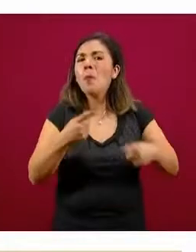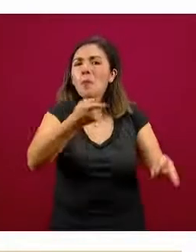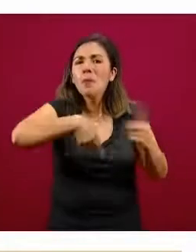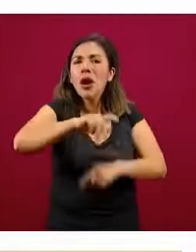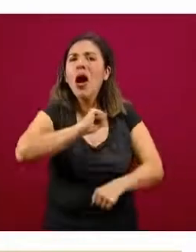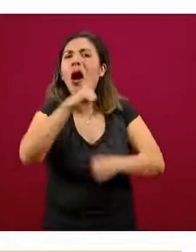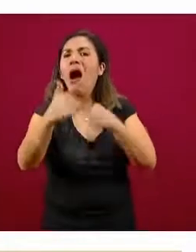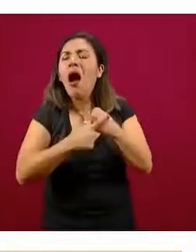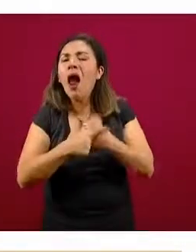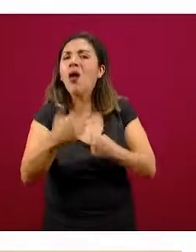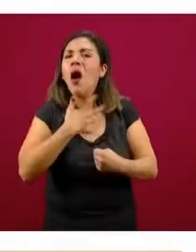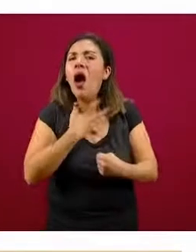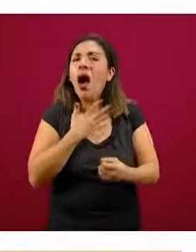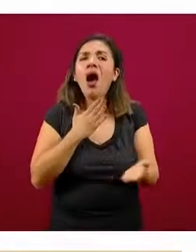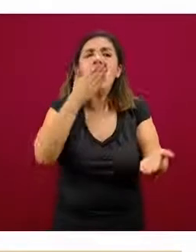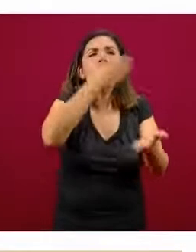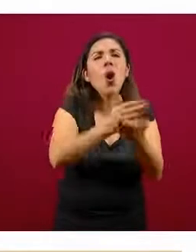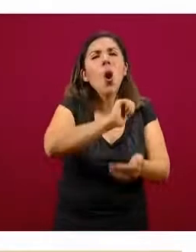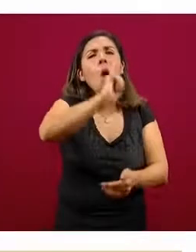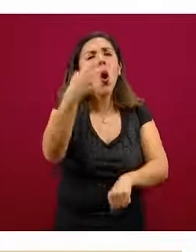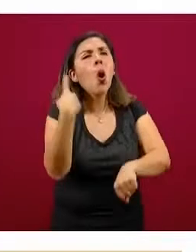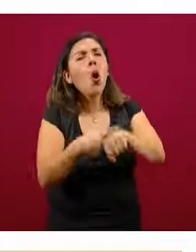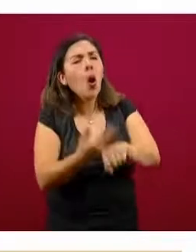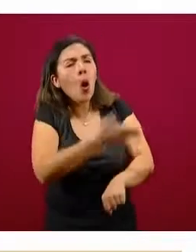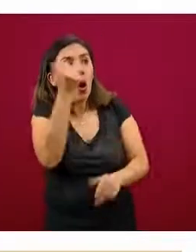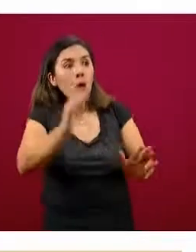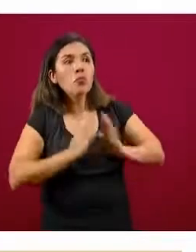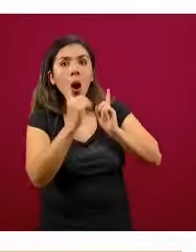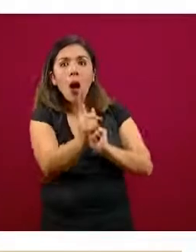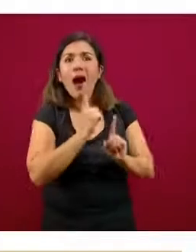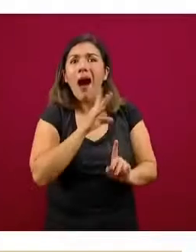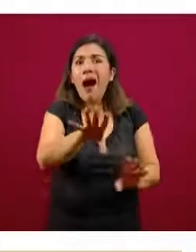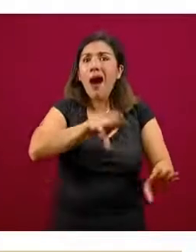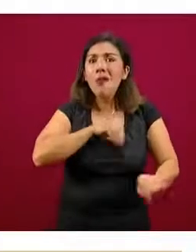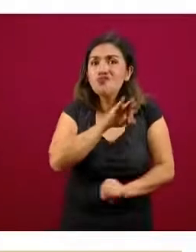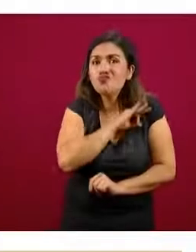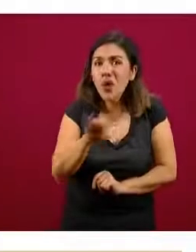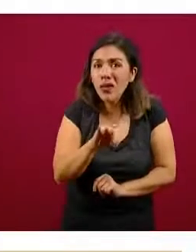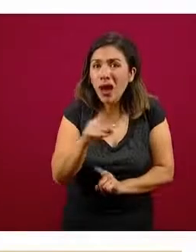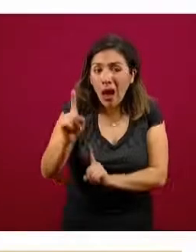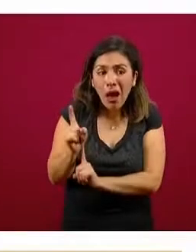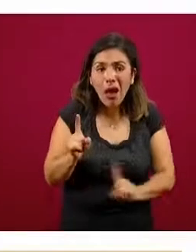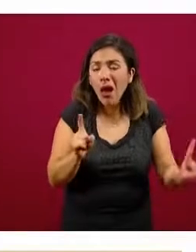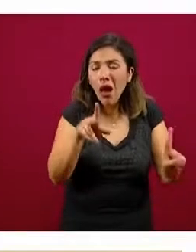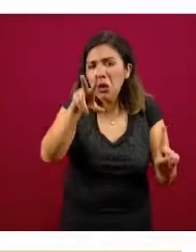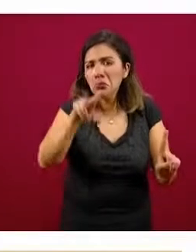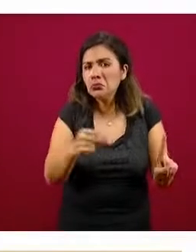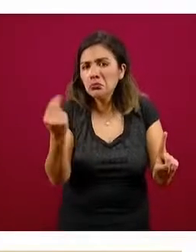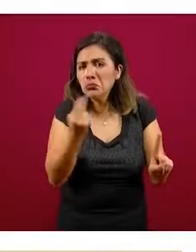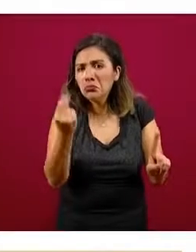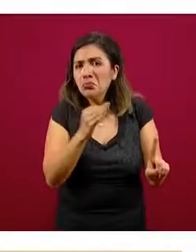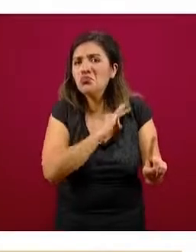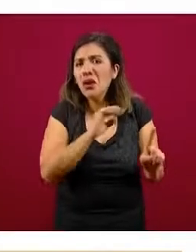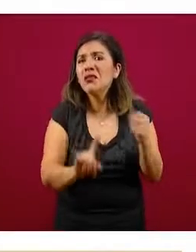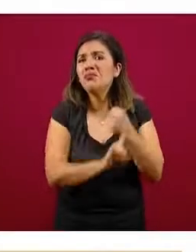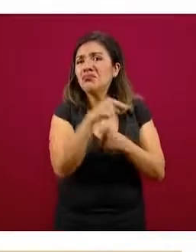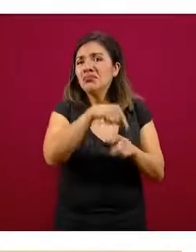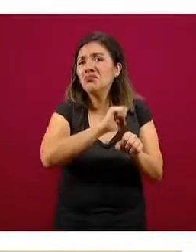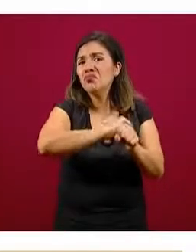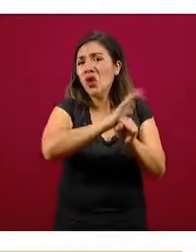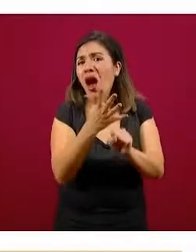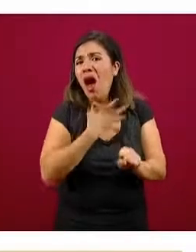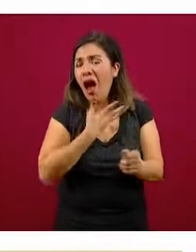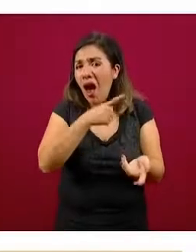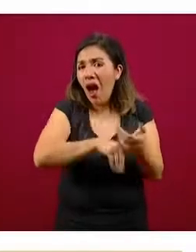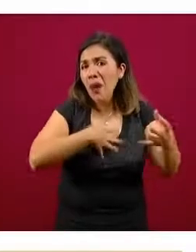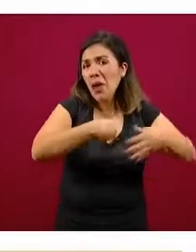que por alguna otra razón acudieron y si el paciente que acudía con una infección respiratoria posteriormente podía salir la prueba positiva y podía